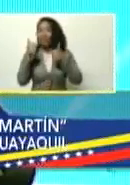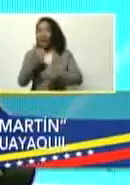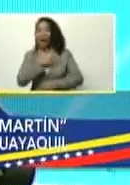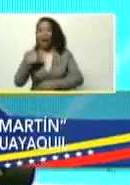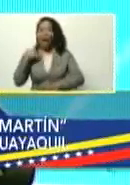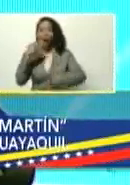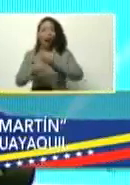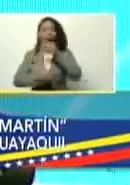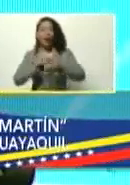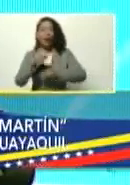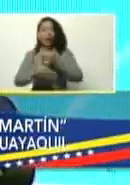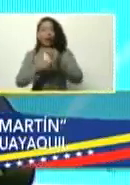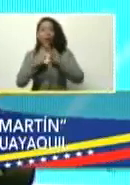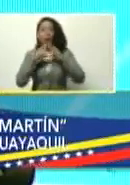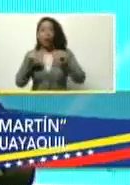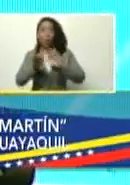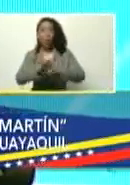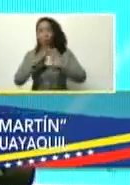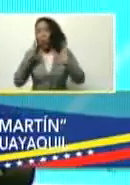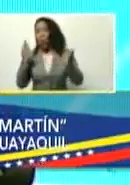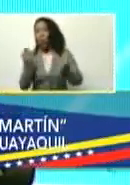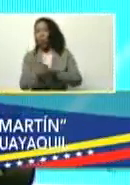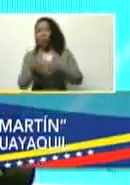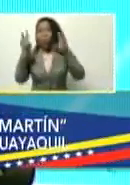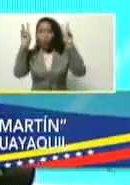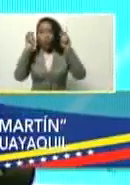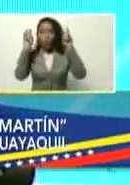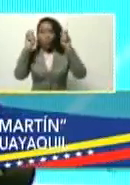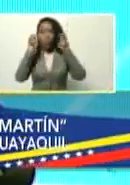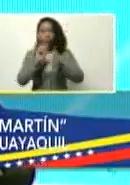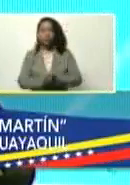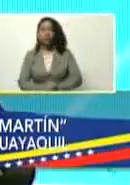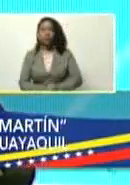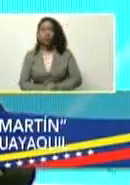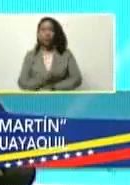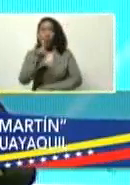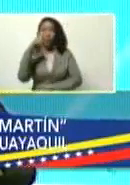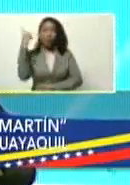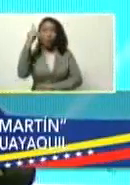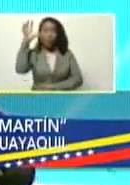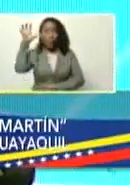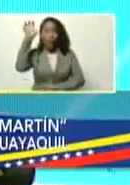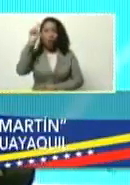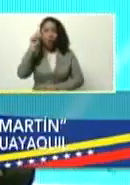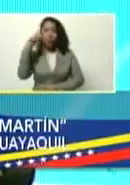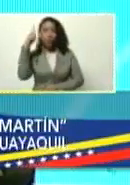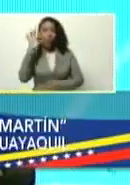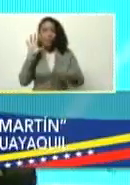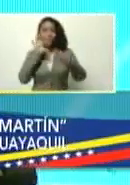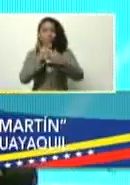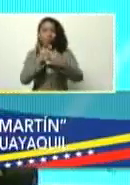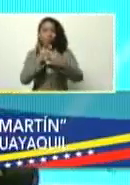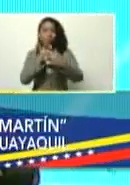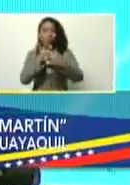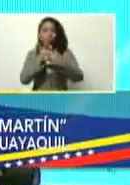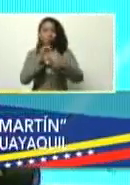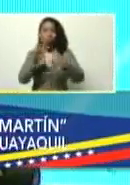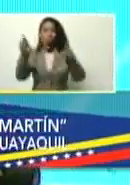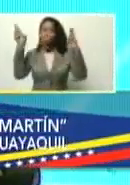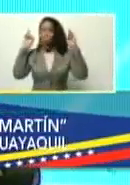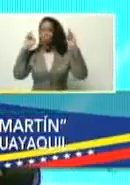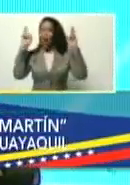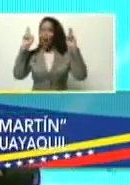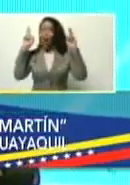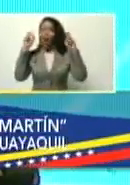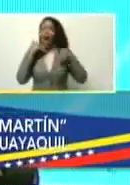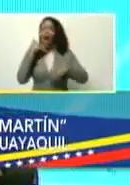formar de todo el mundo nuevo, América, una sola nación con un solo vínculo. Ojalá que algún